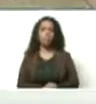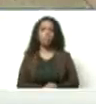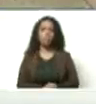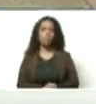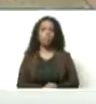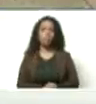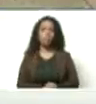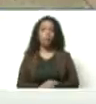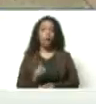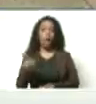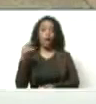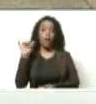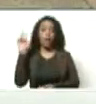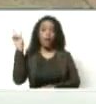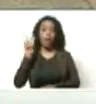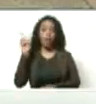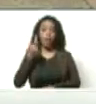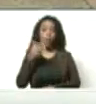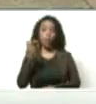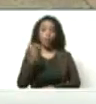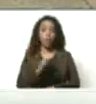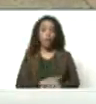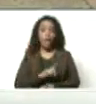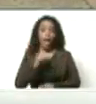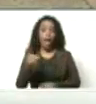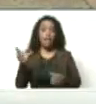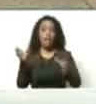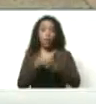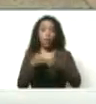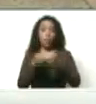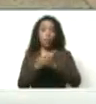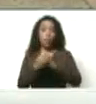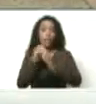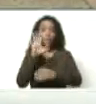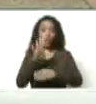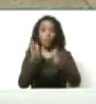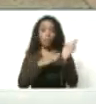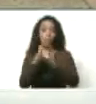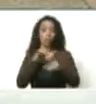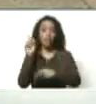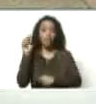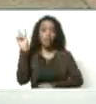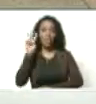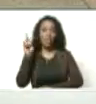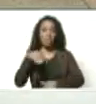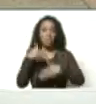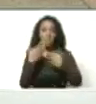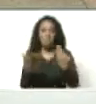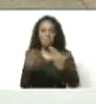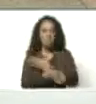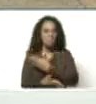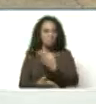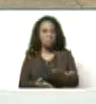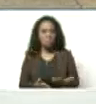ahí está en el valle usted es esa comuna 5 de marzo de que parte del valle es